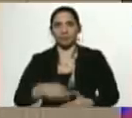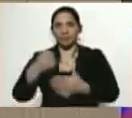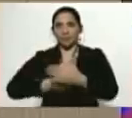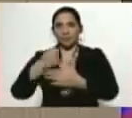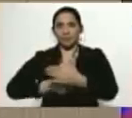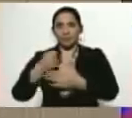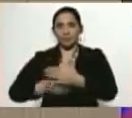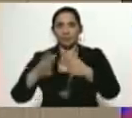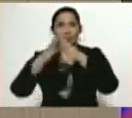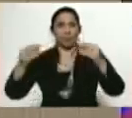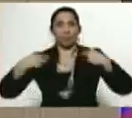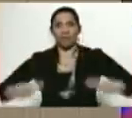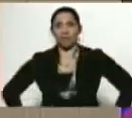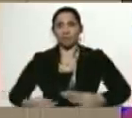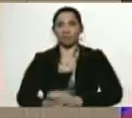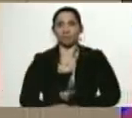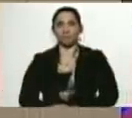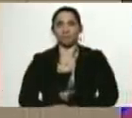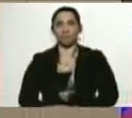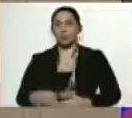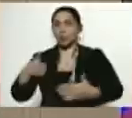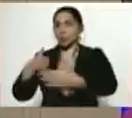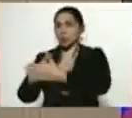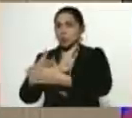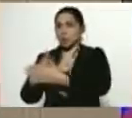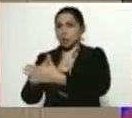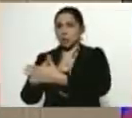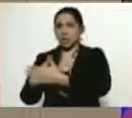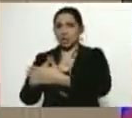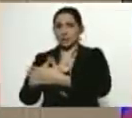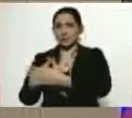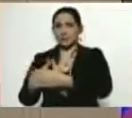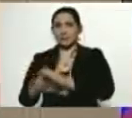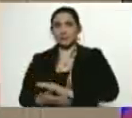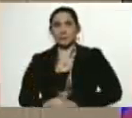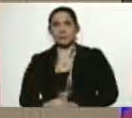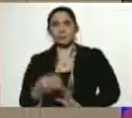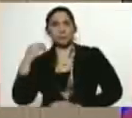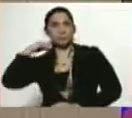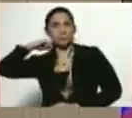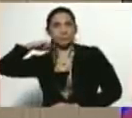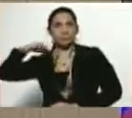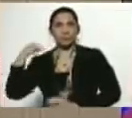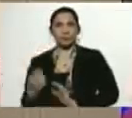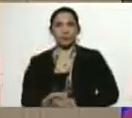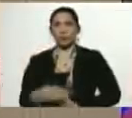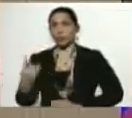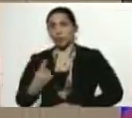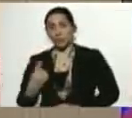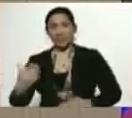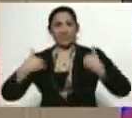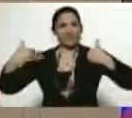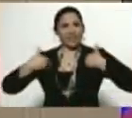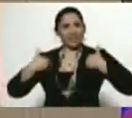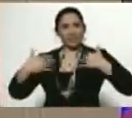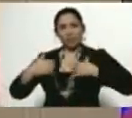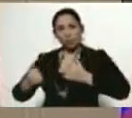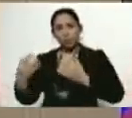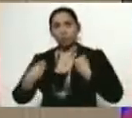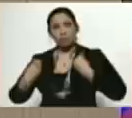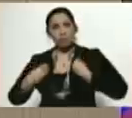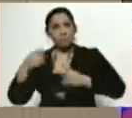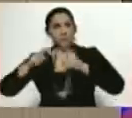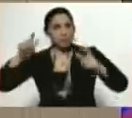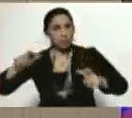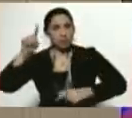de toda la humanidad contra un flagelo que no solamente afecta la salud y la vida de las personas,